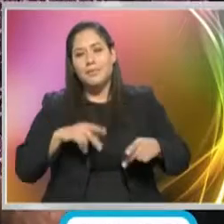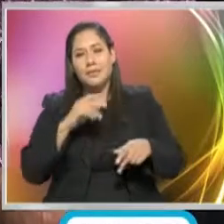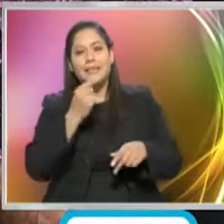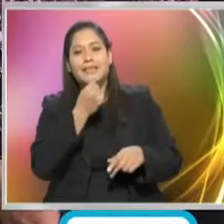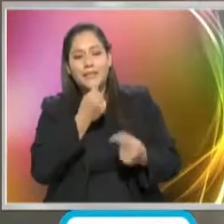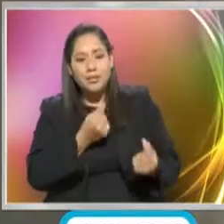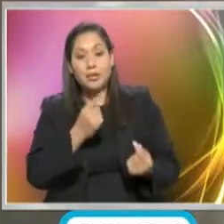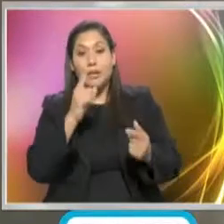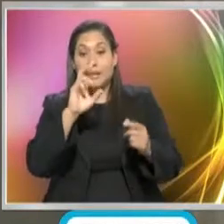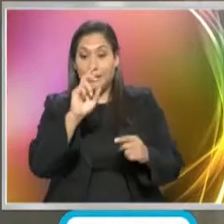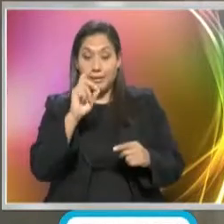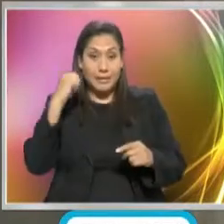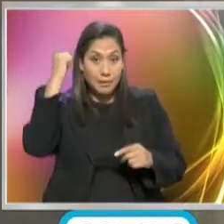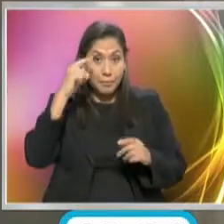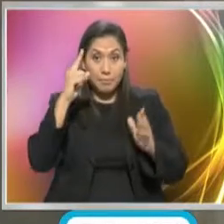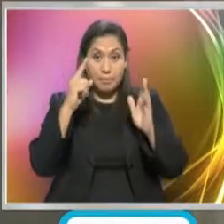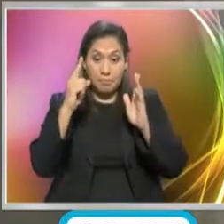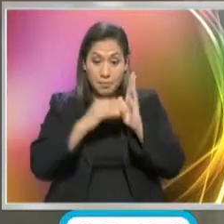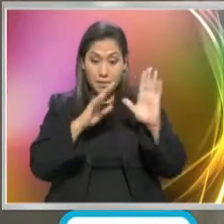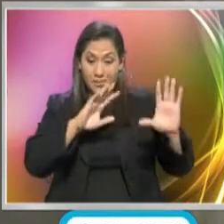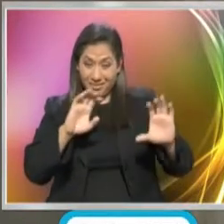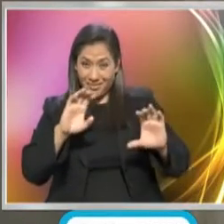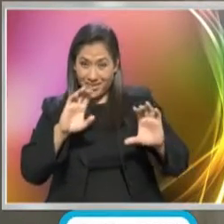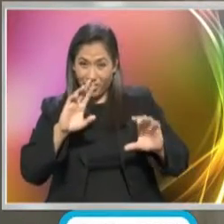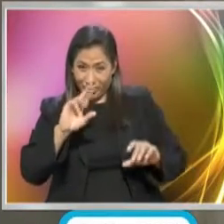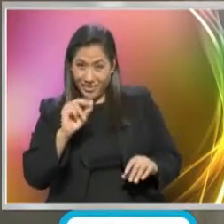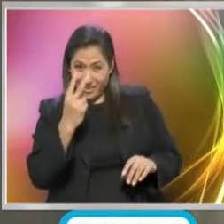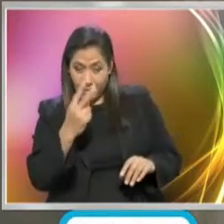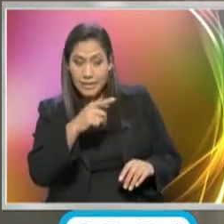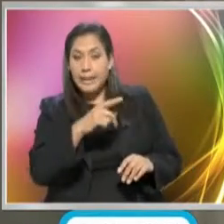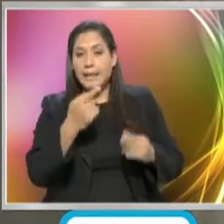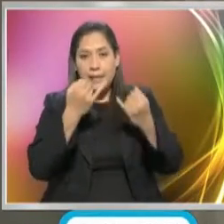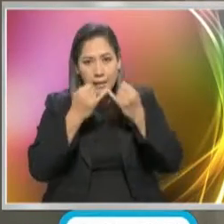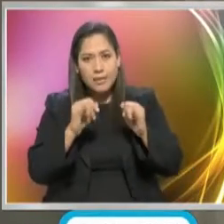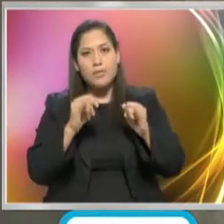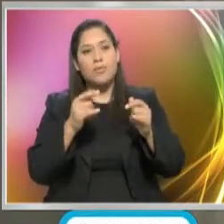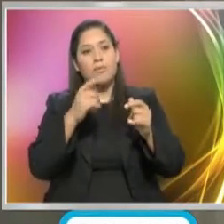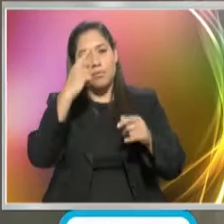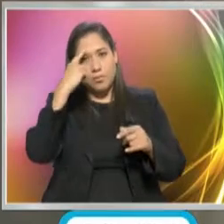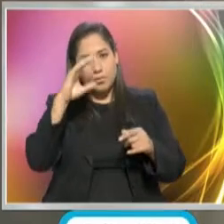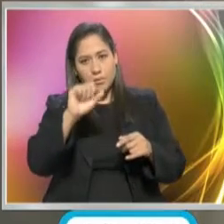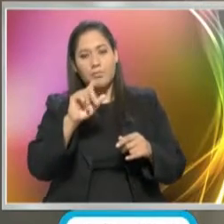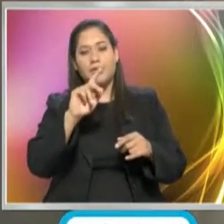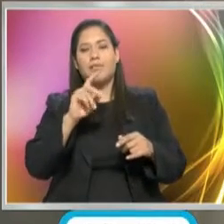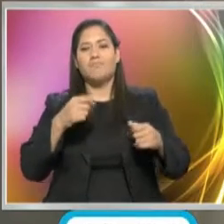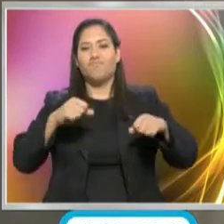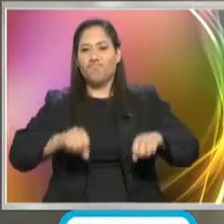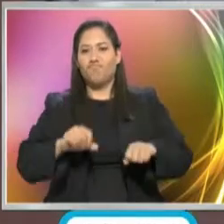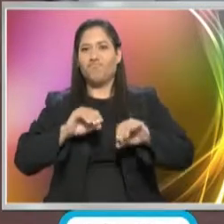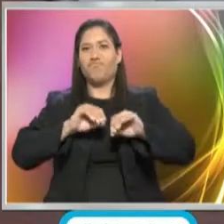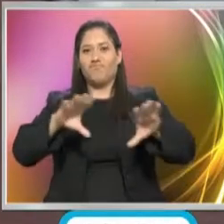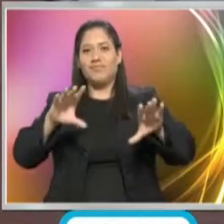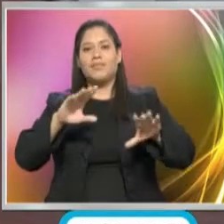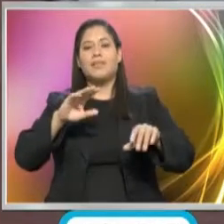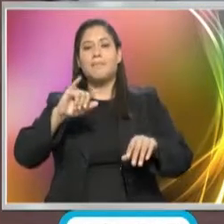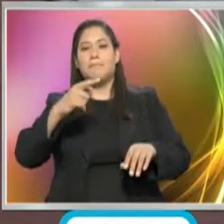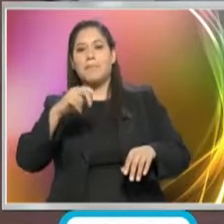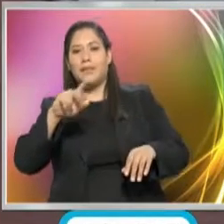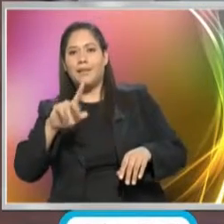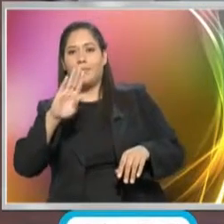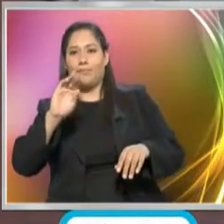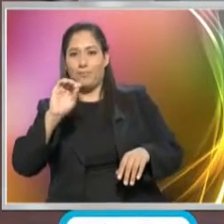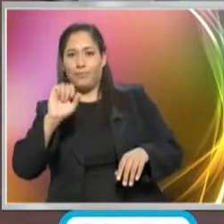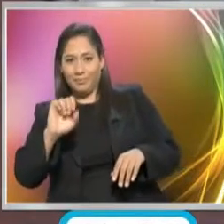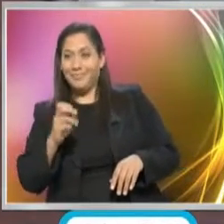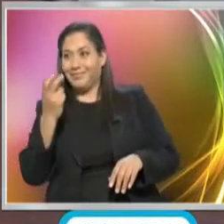30 de abril de 1982 fue la inauguración del concepto El Timbiriche. apoderamiento de Miguel Sí, Bosé, ¿no?